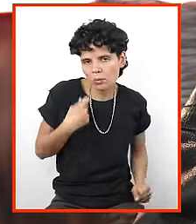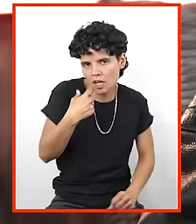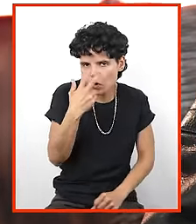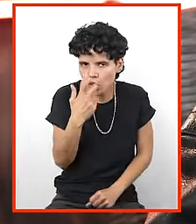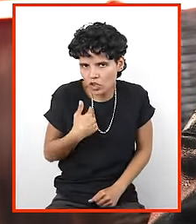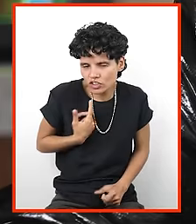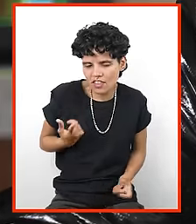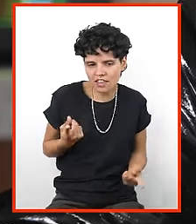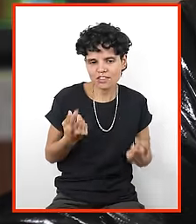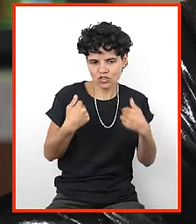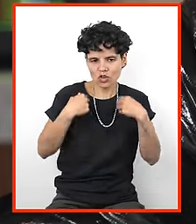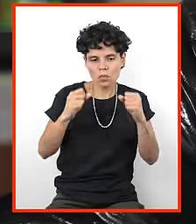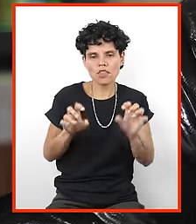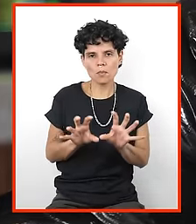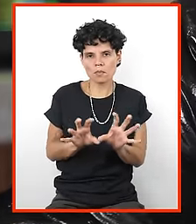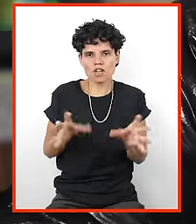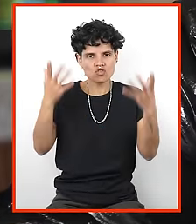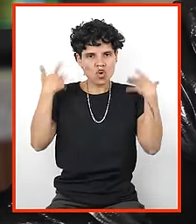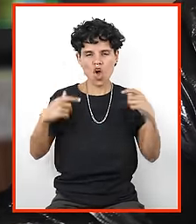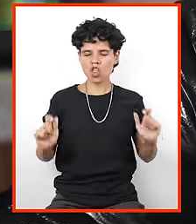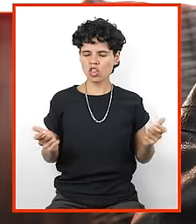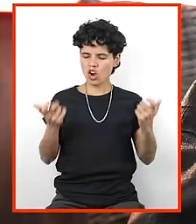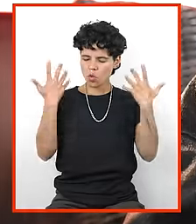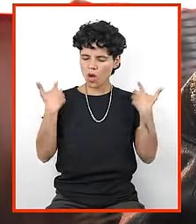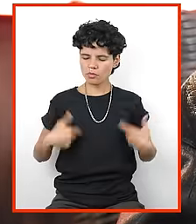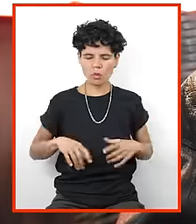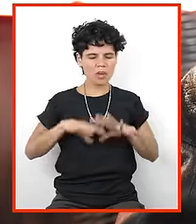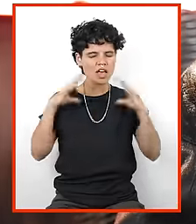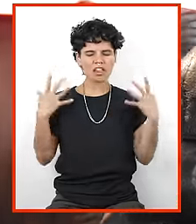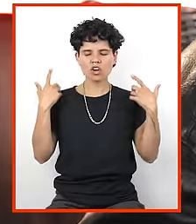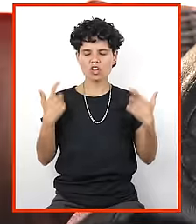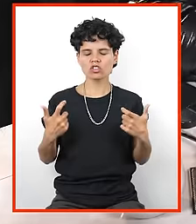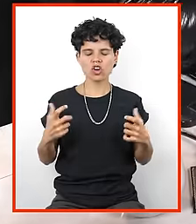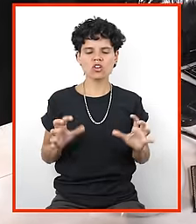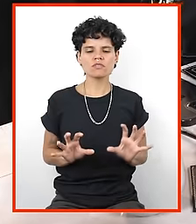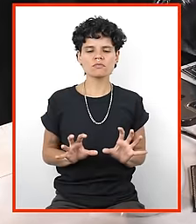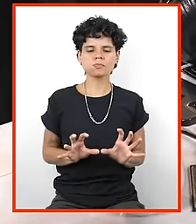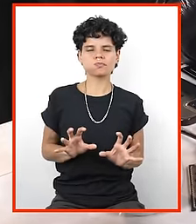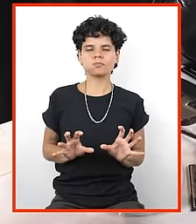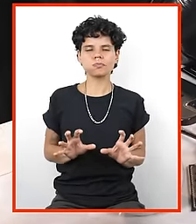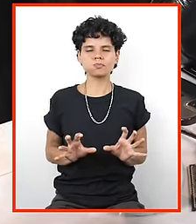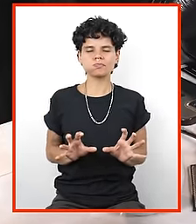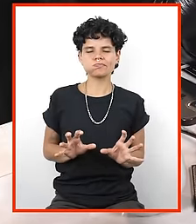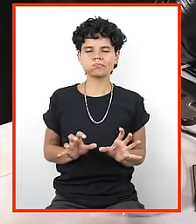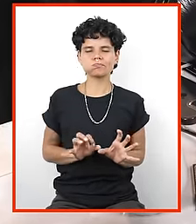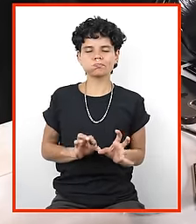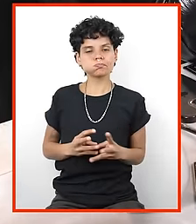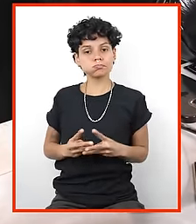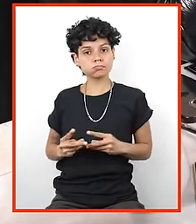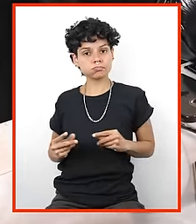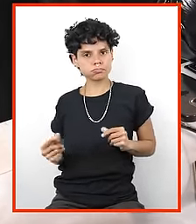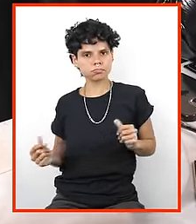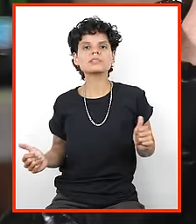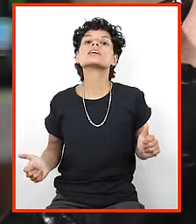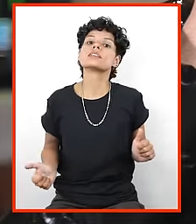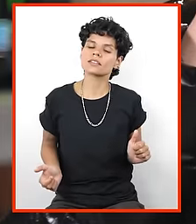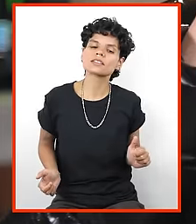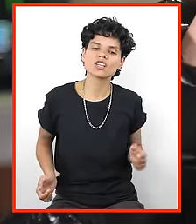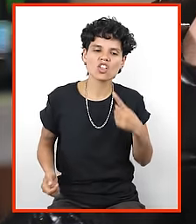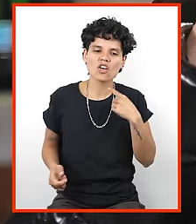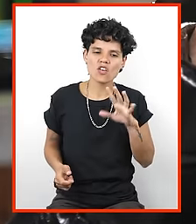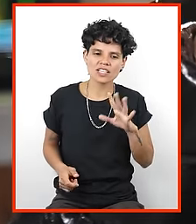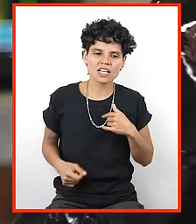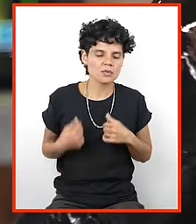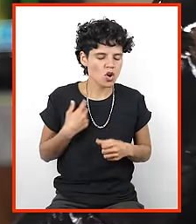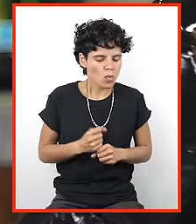Julio. Tengo un manejo total de todo mi cuerpo. Mira, Julio. Mira, puedo hacer cosas ¡qué sorpresa! Y ahí digo, ya, no va a salir,